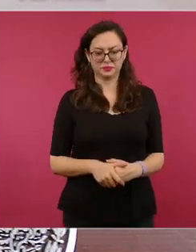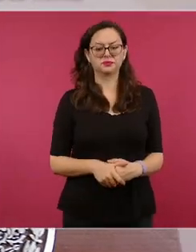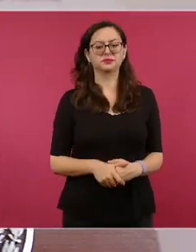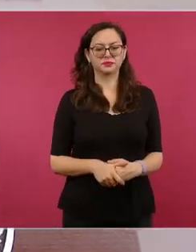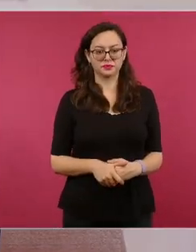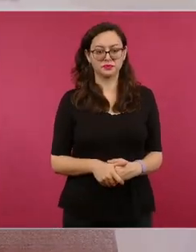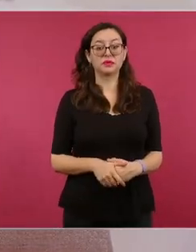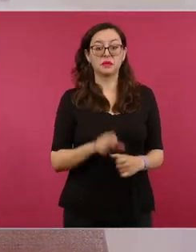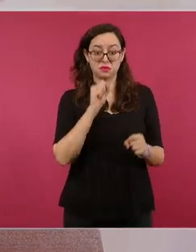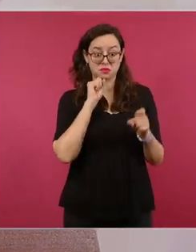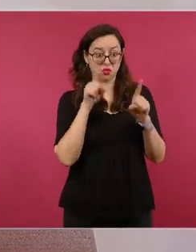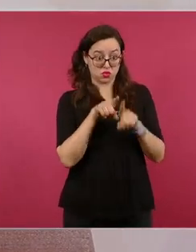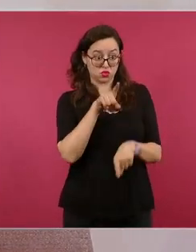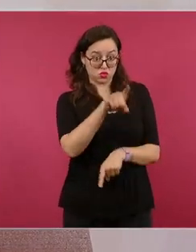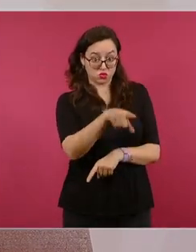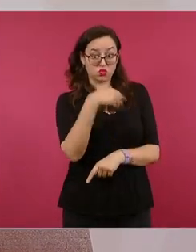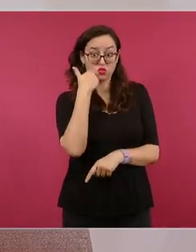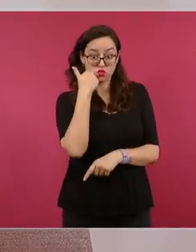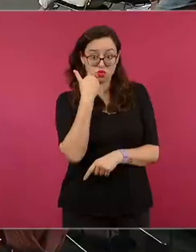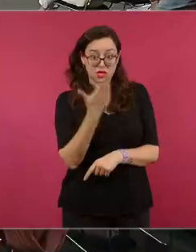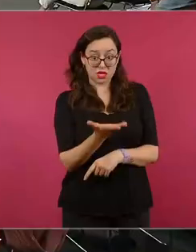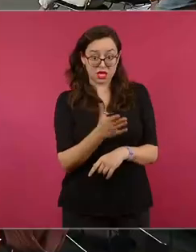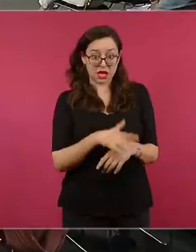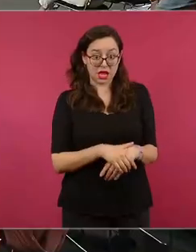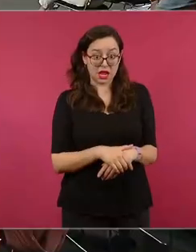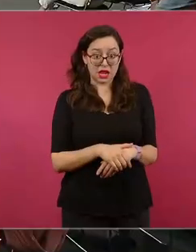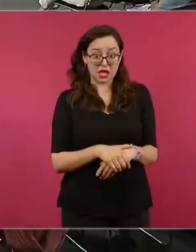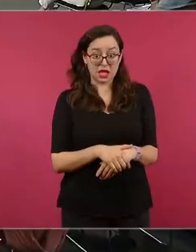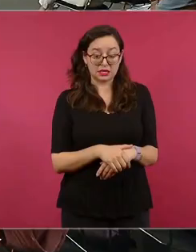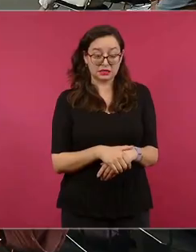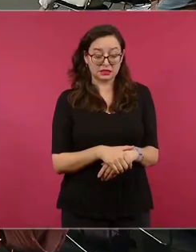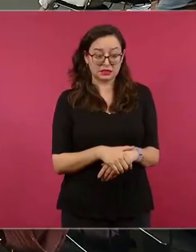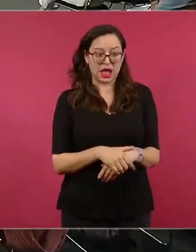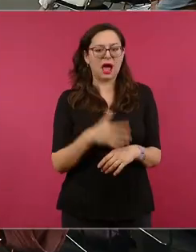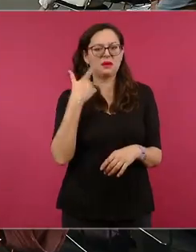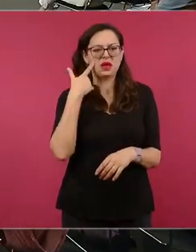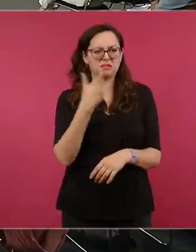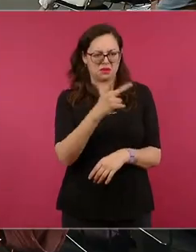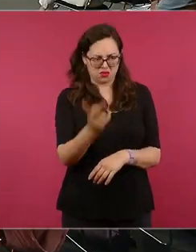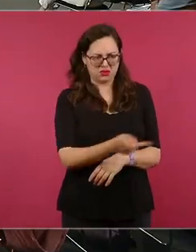escrito ustedes la autorización de las madres y de los padres,